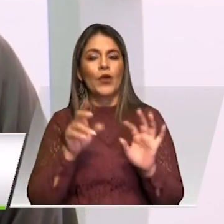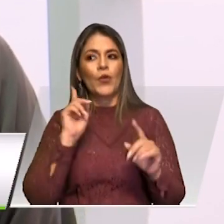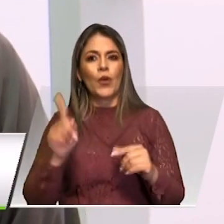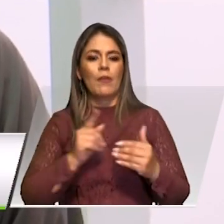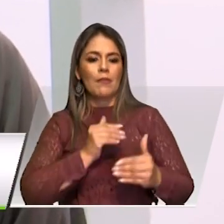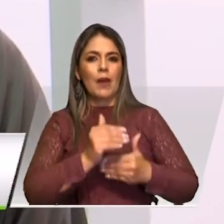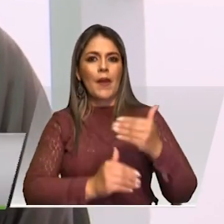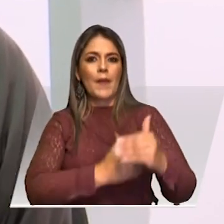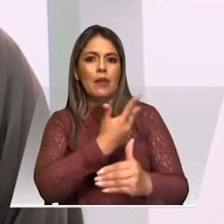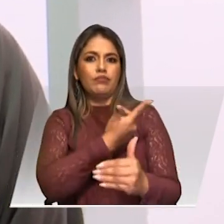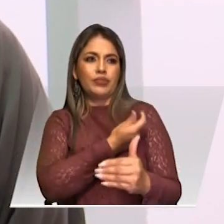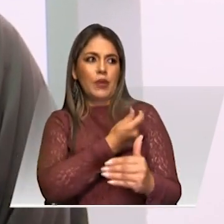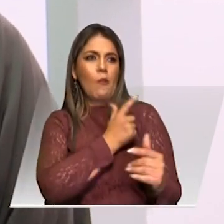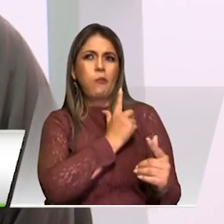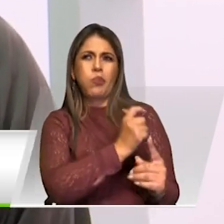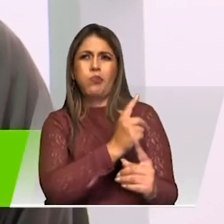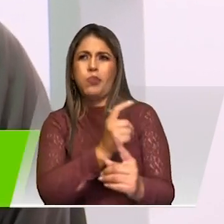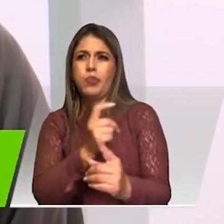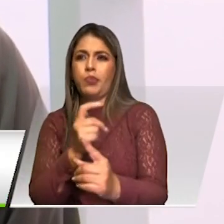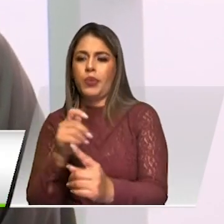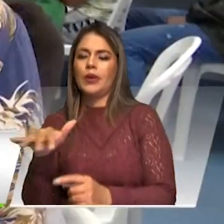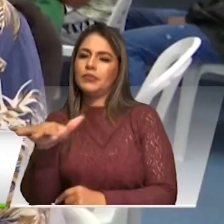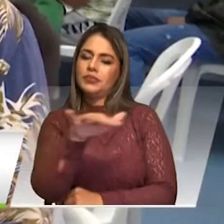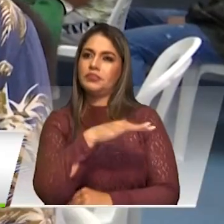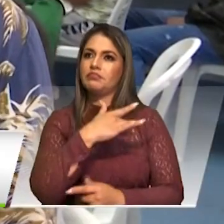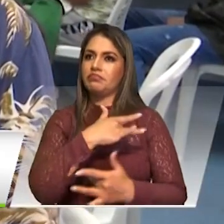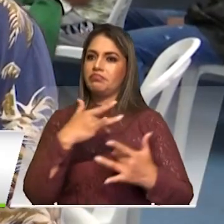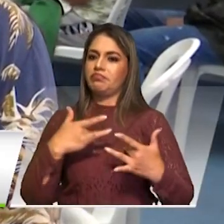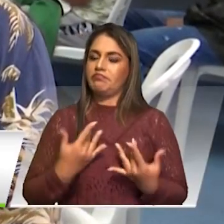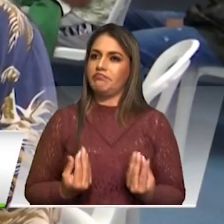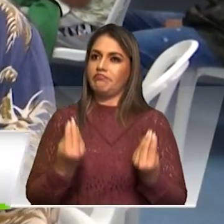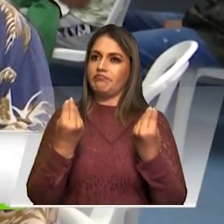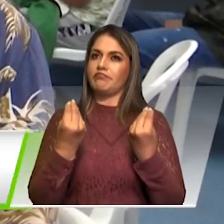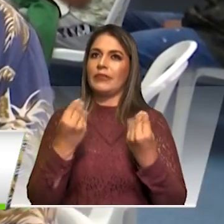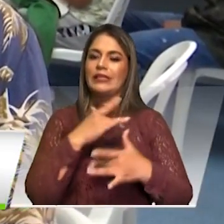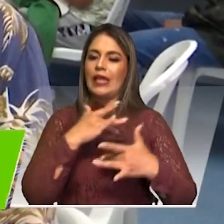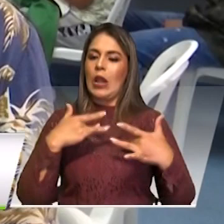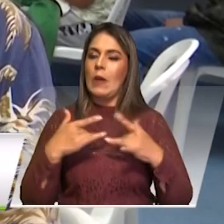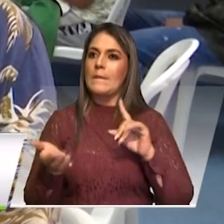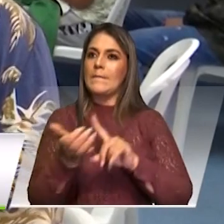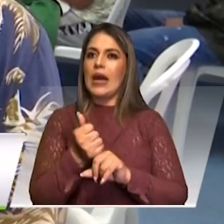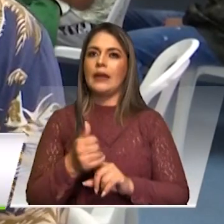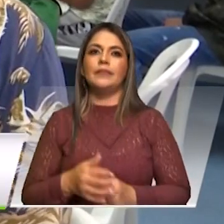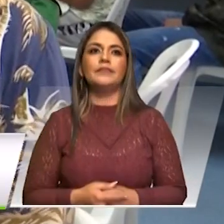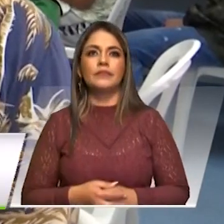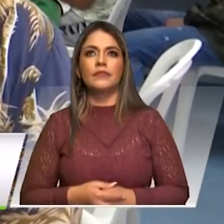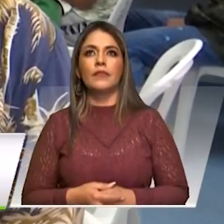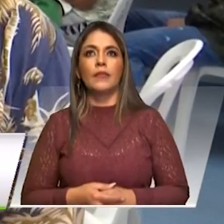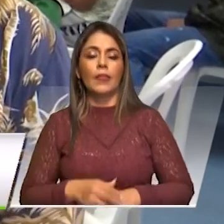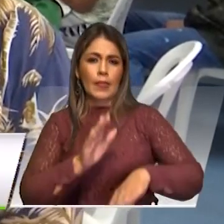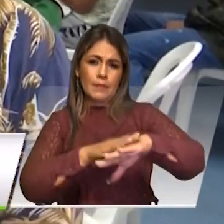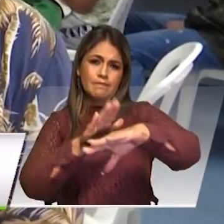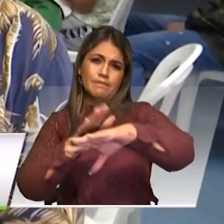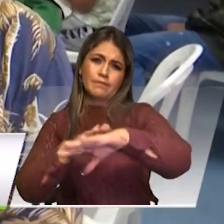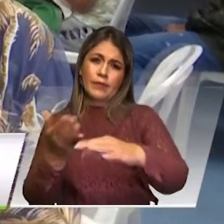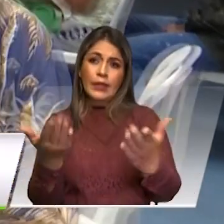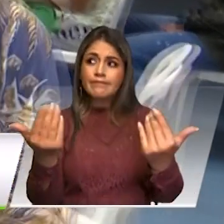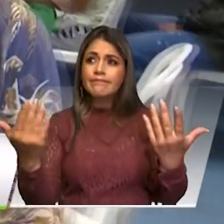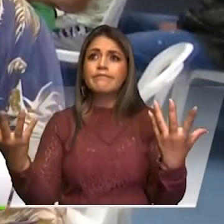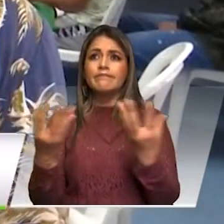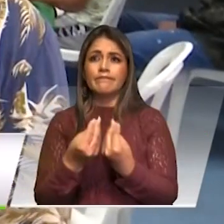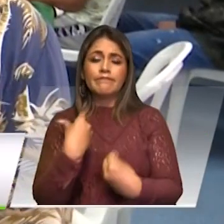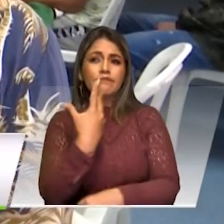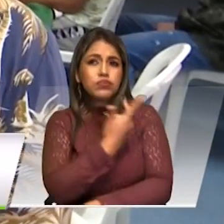y la salud de todos sea una meta invito a todos a que nos vacunemos para lograr la inmunidad de rebaño